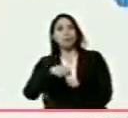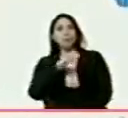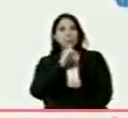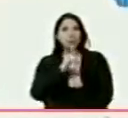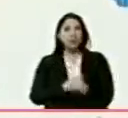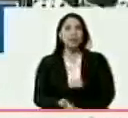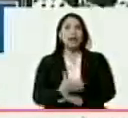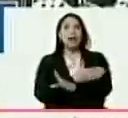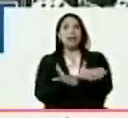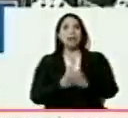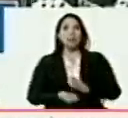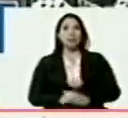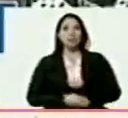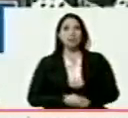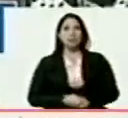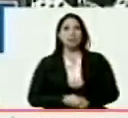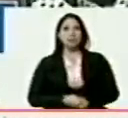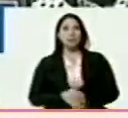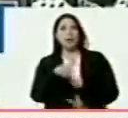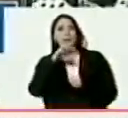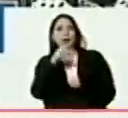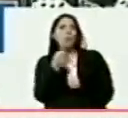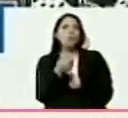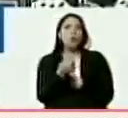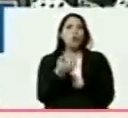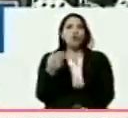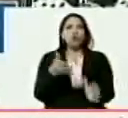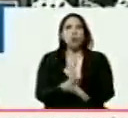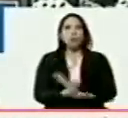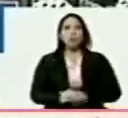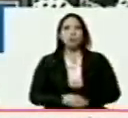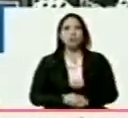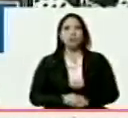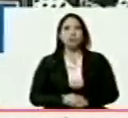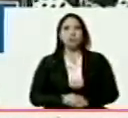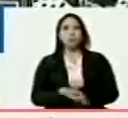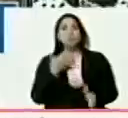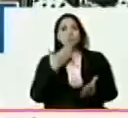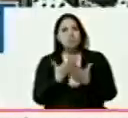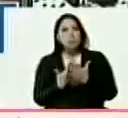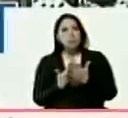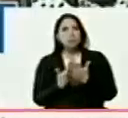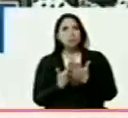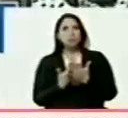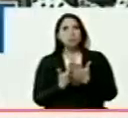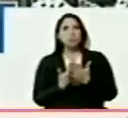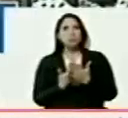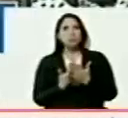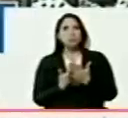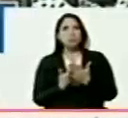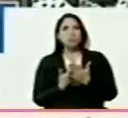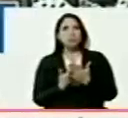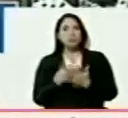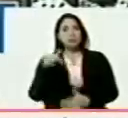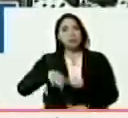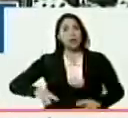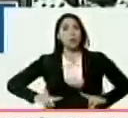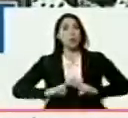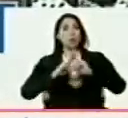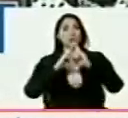antes de hablar un poco, pedir que en este